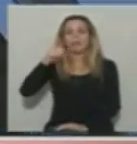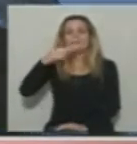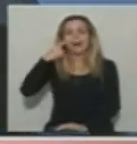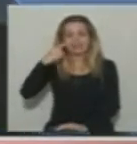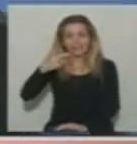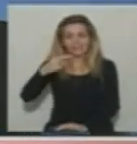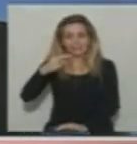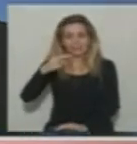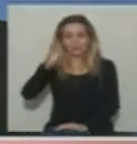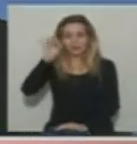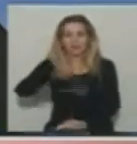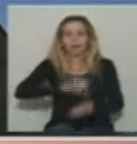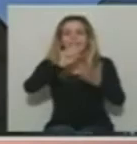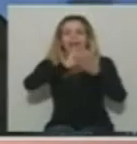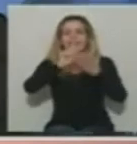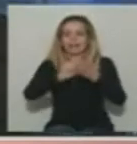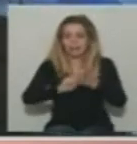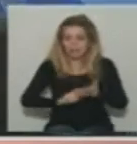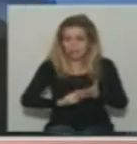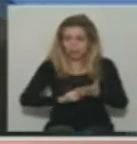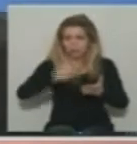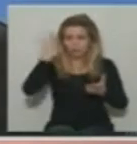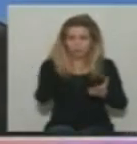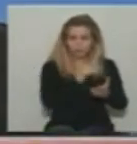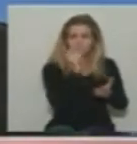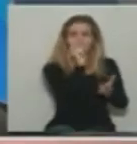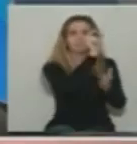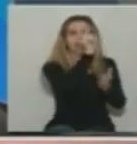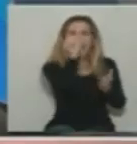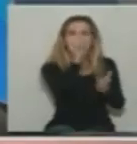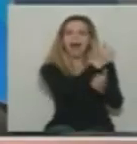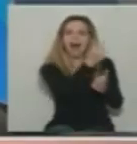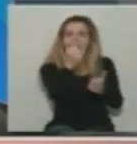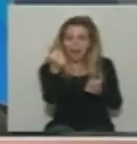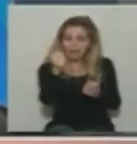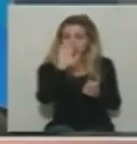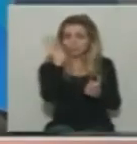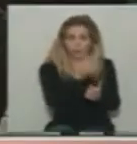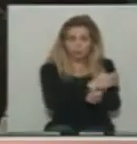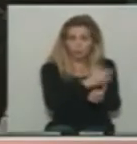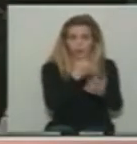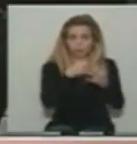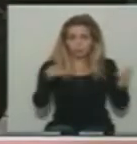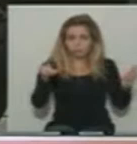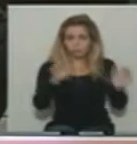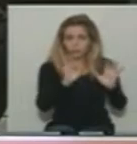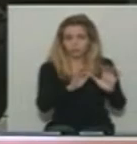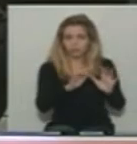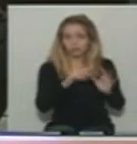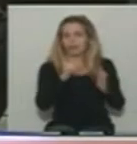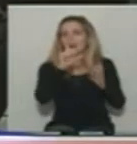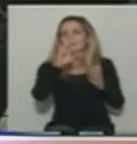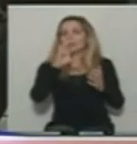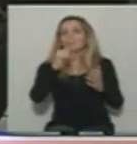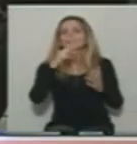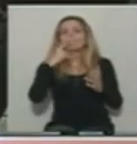horrible. No es horrible. Es todo con A. ¿Viste la de los Orozco, de León Gieco? Se la copió y se arranca Massa, va a armar una gran